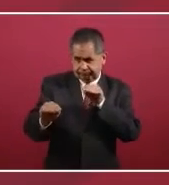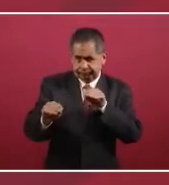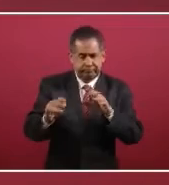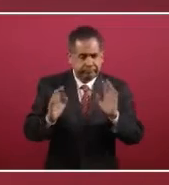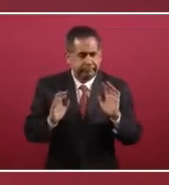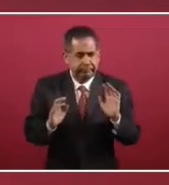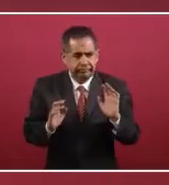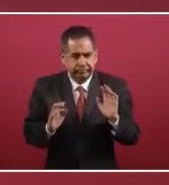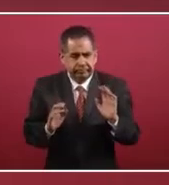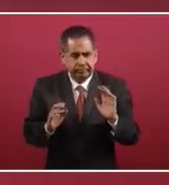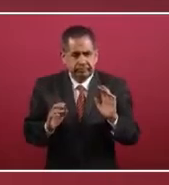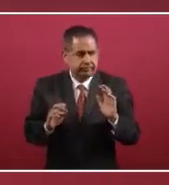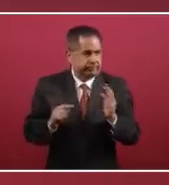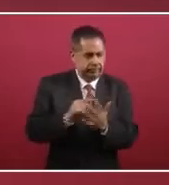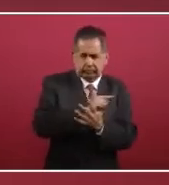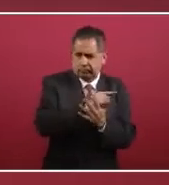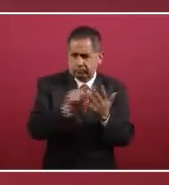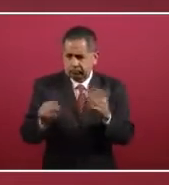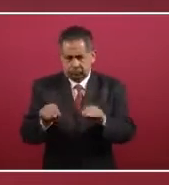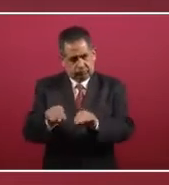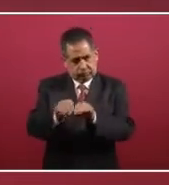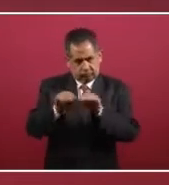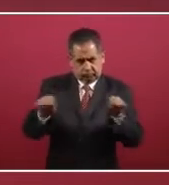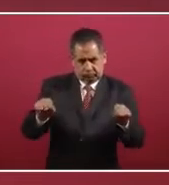en lo general